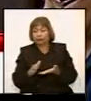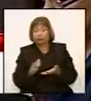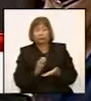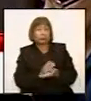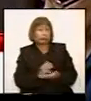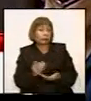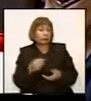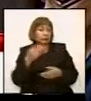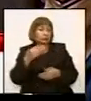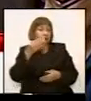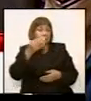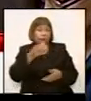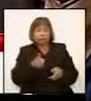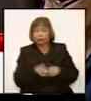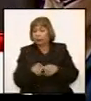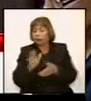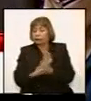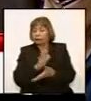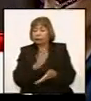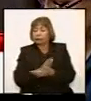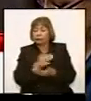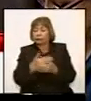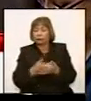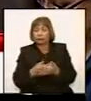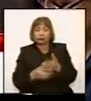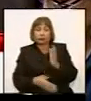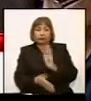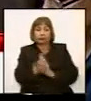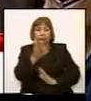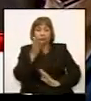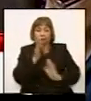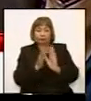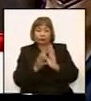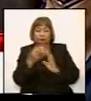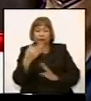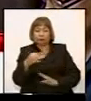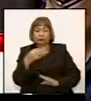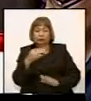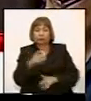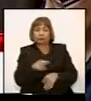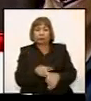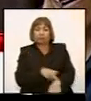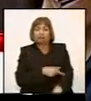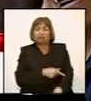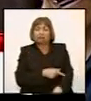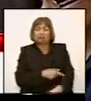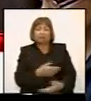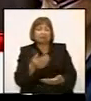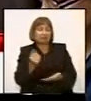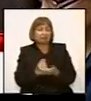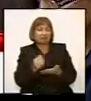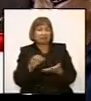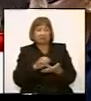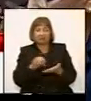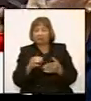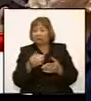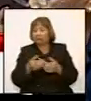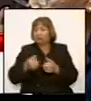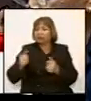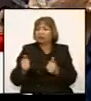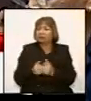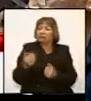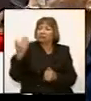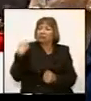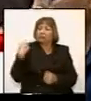también se verían pues documentos fraguados que siempre se han acostumbrado de repente de realizar a espaldas de dos